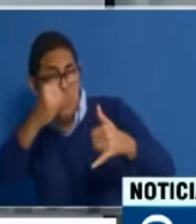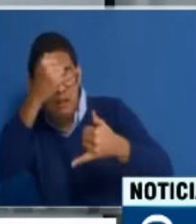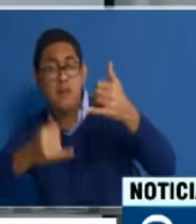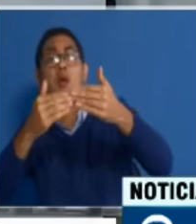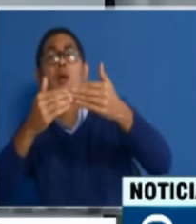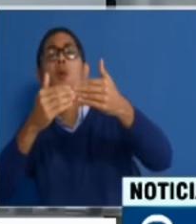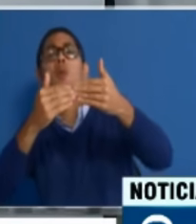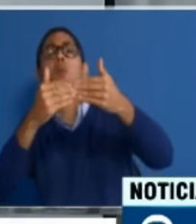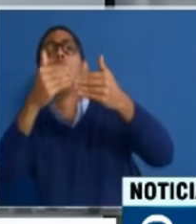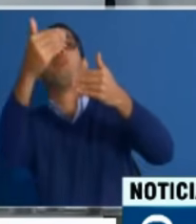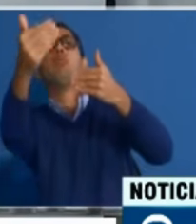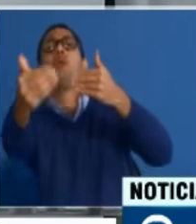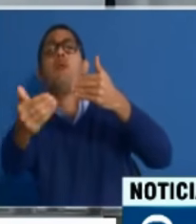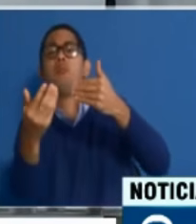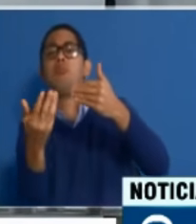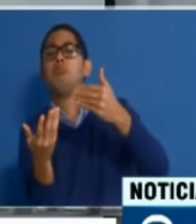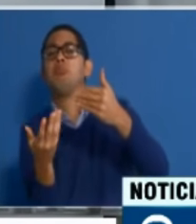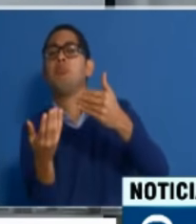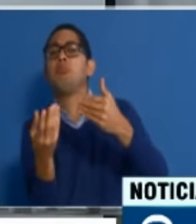Un plan